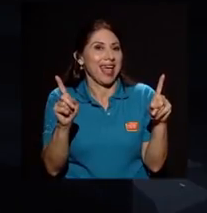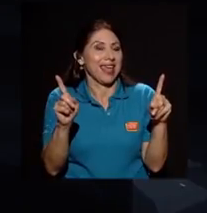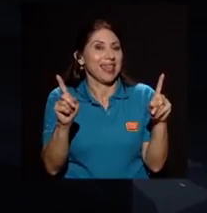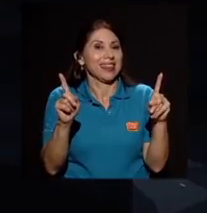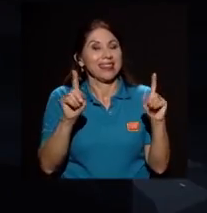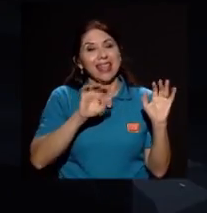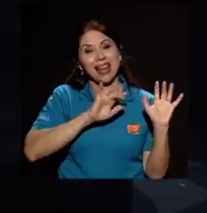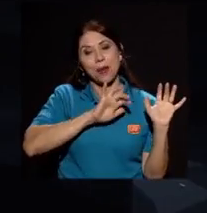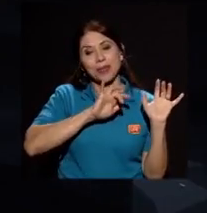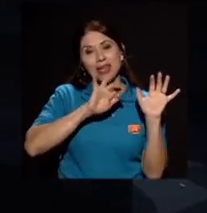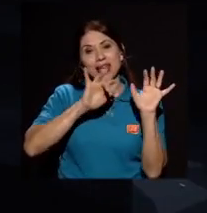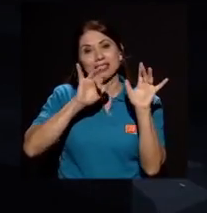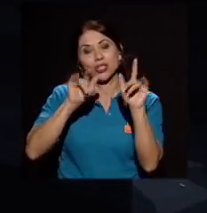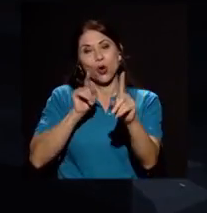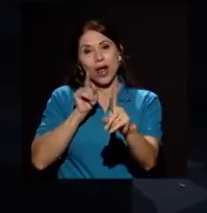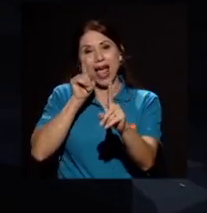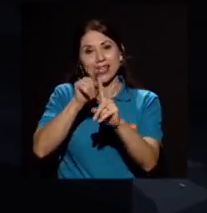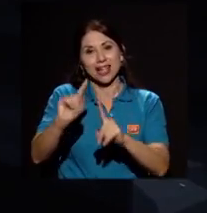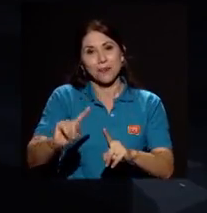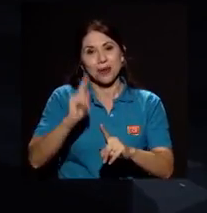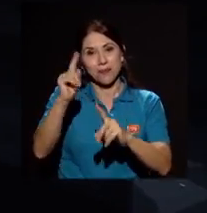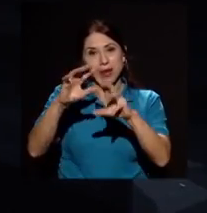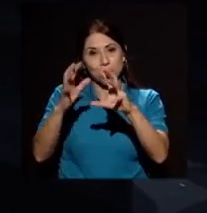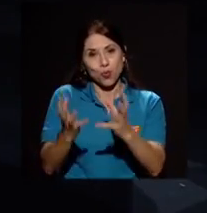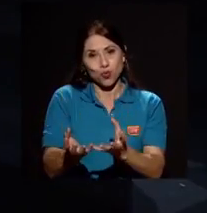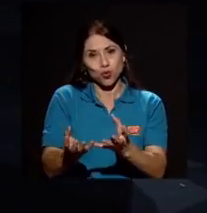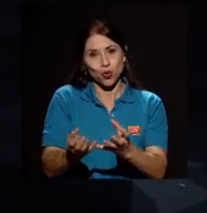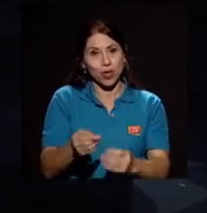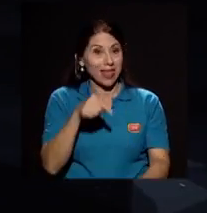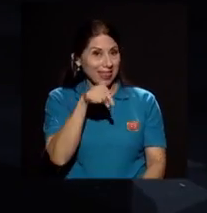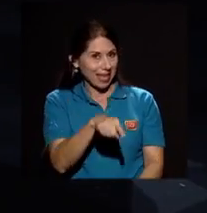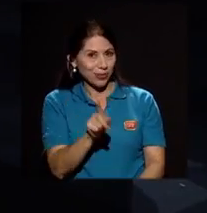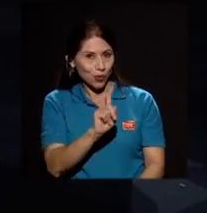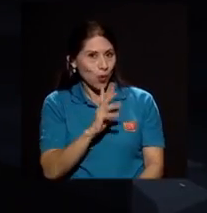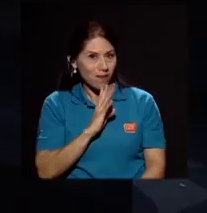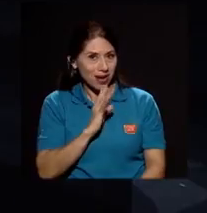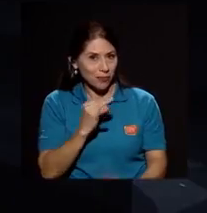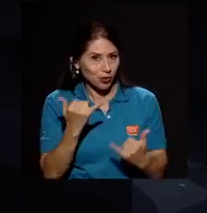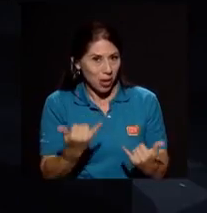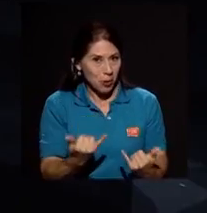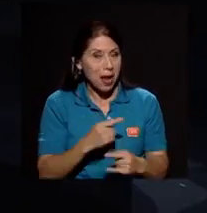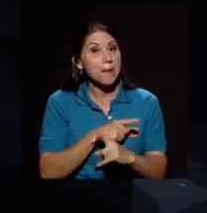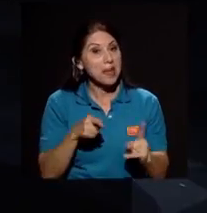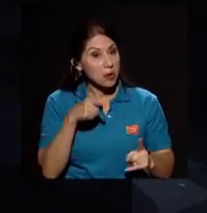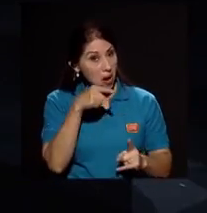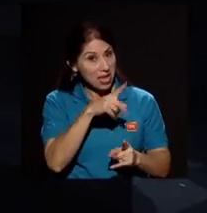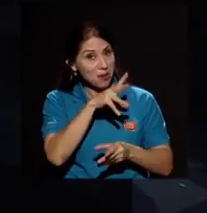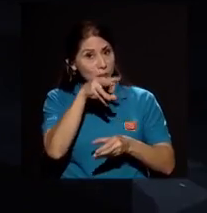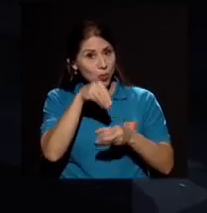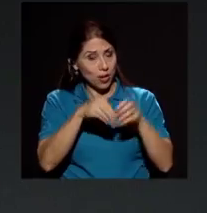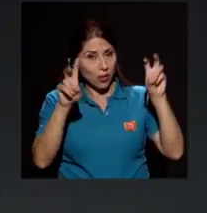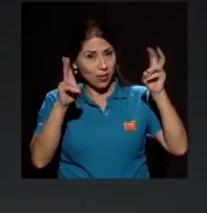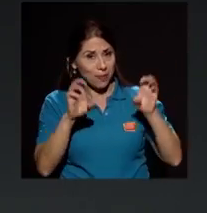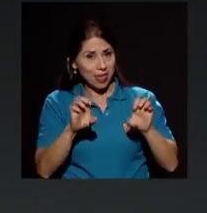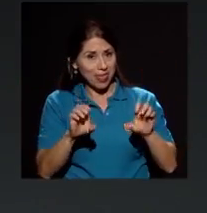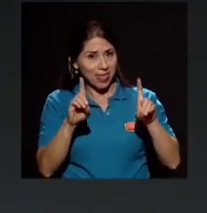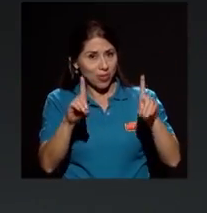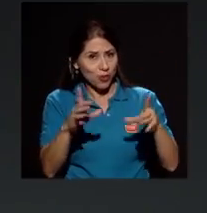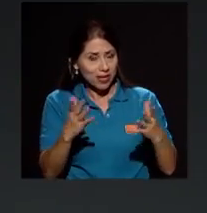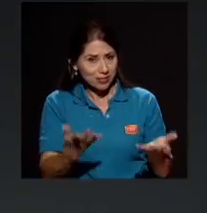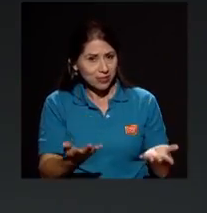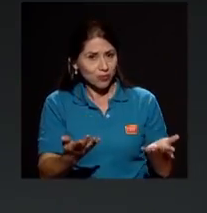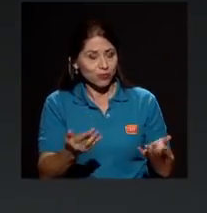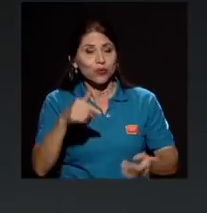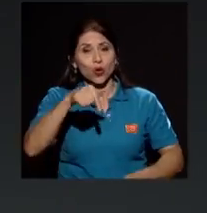de eso no hablaremos hoy pero sí hay aspectos de educación que están involucrados en eso y hoy